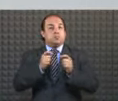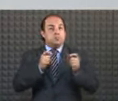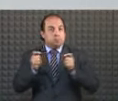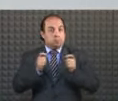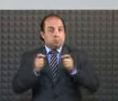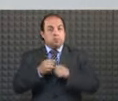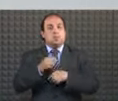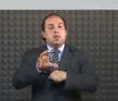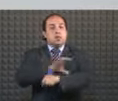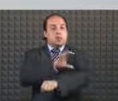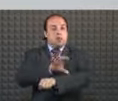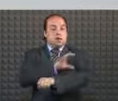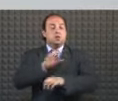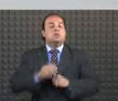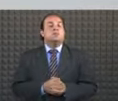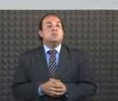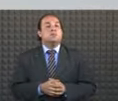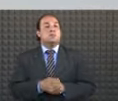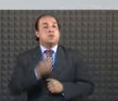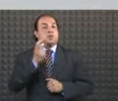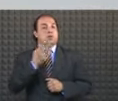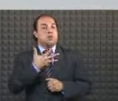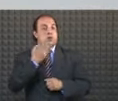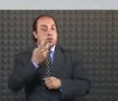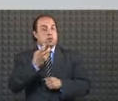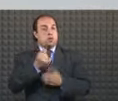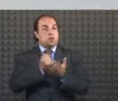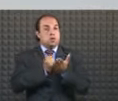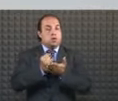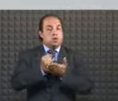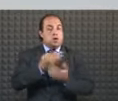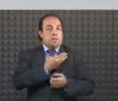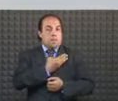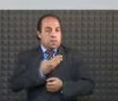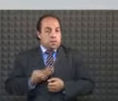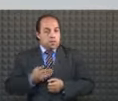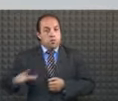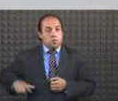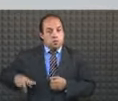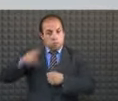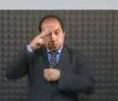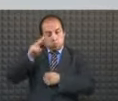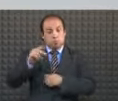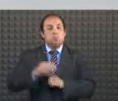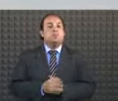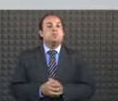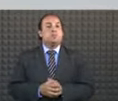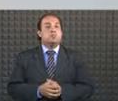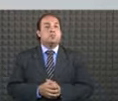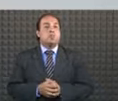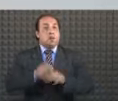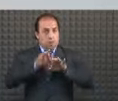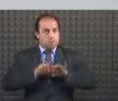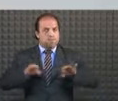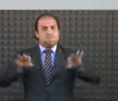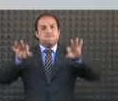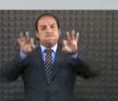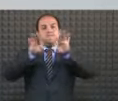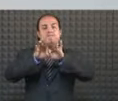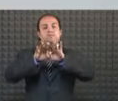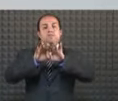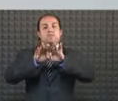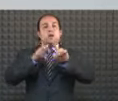manera que esta medida que toma el presidente, el Gobierno de México, pues es una medida importantísima para